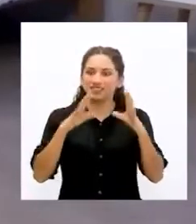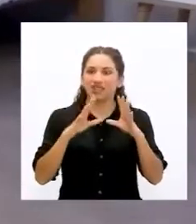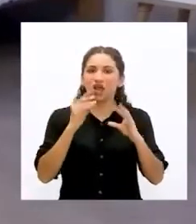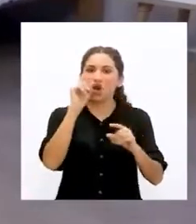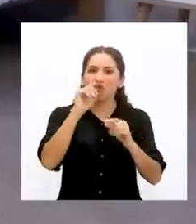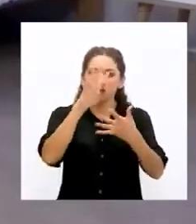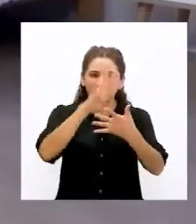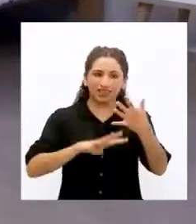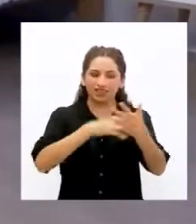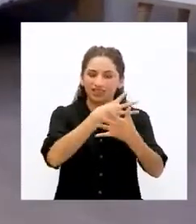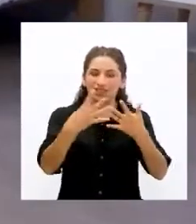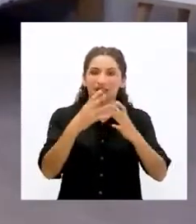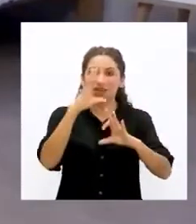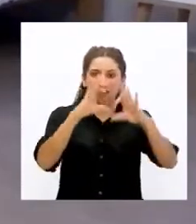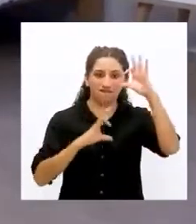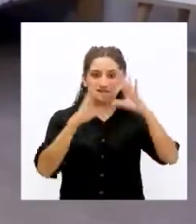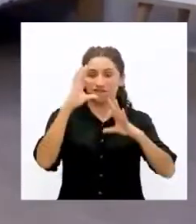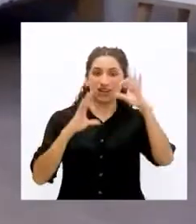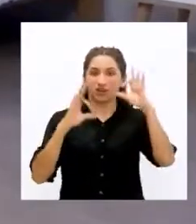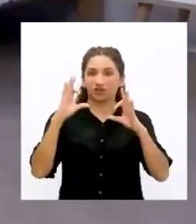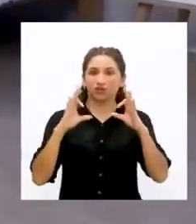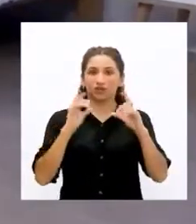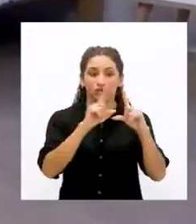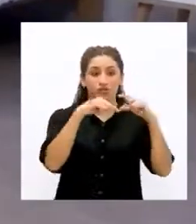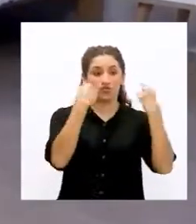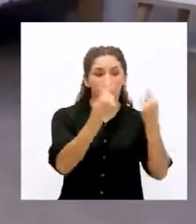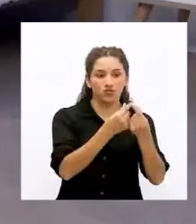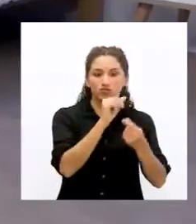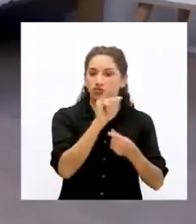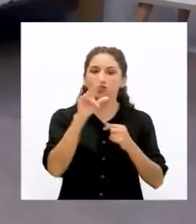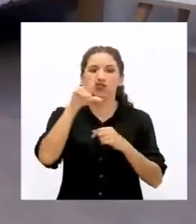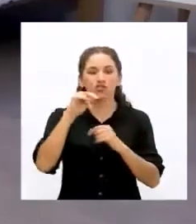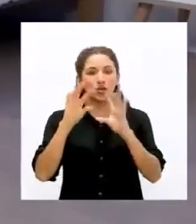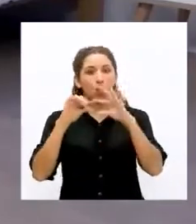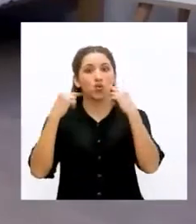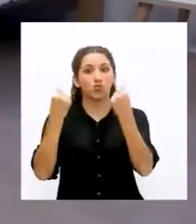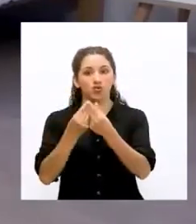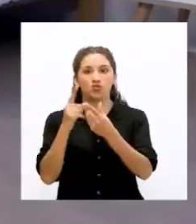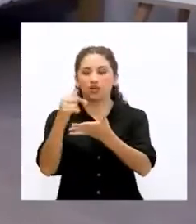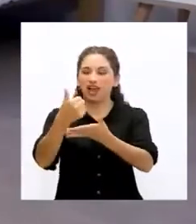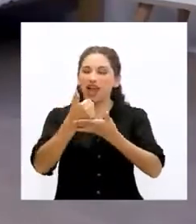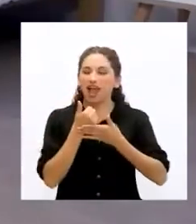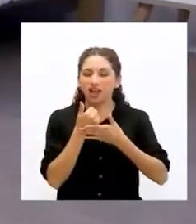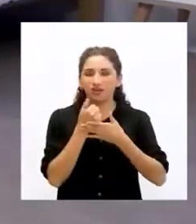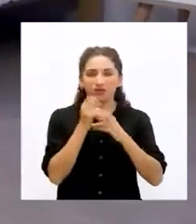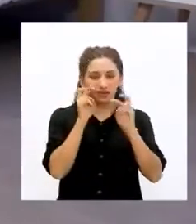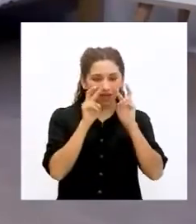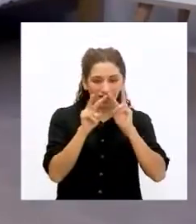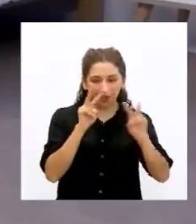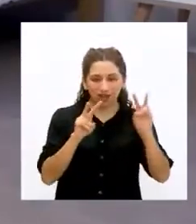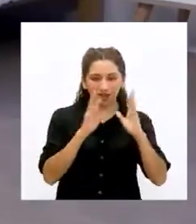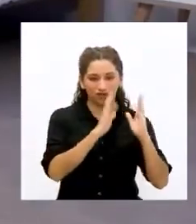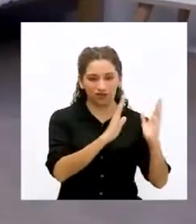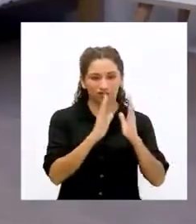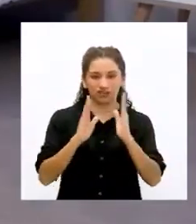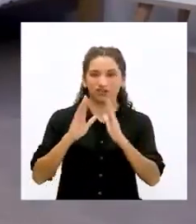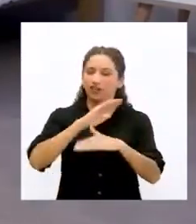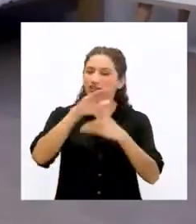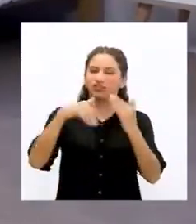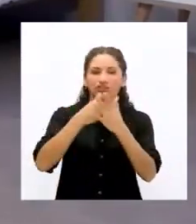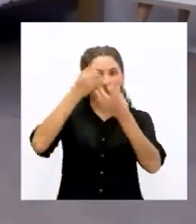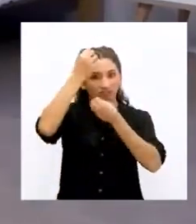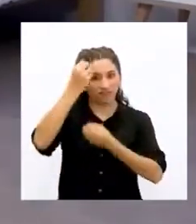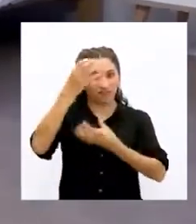frecuencia para datos agrupados y no agrupados, que nos ayudó a organizar y visualizar nuestros